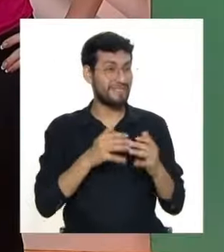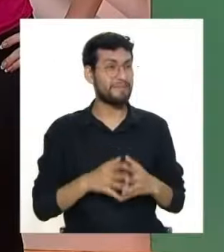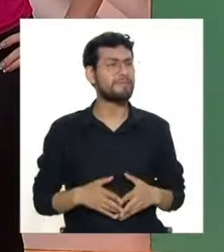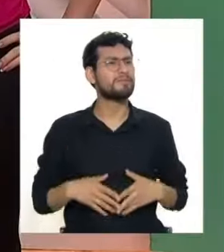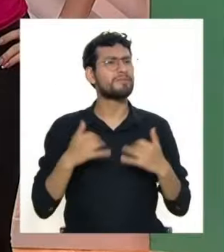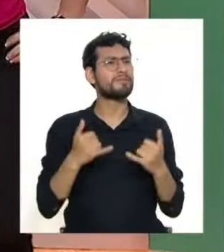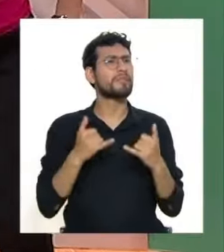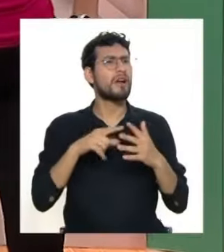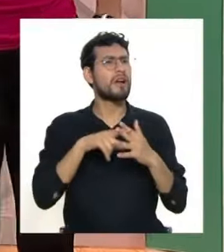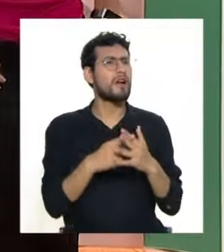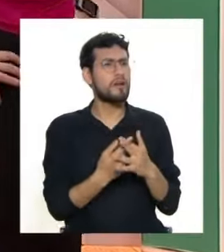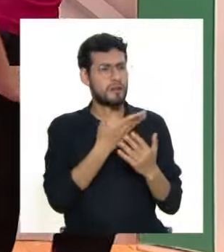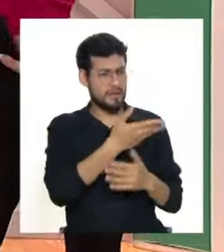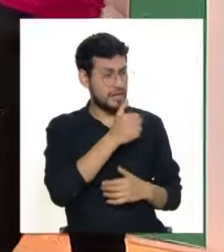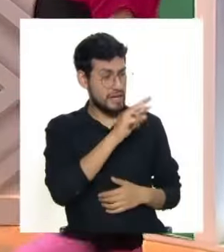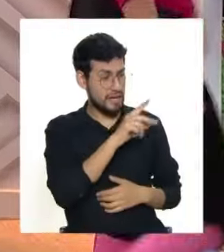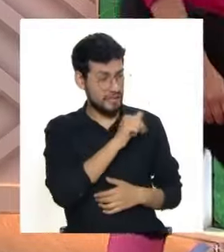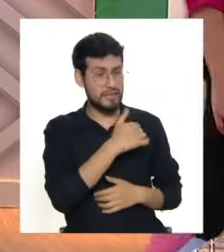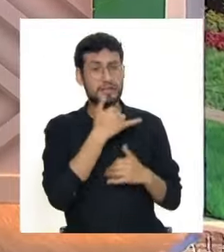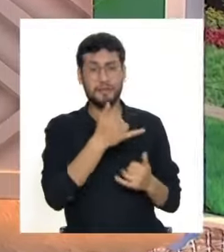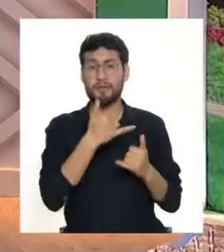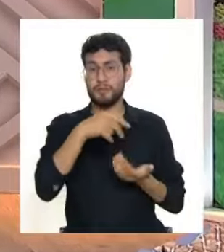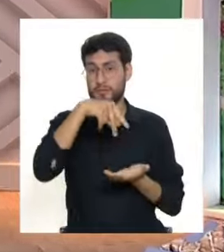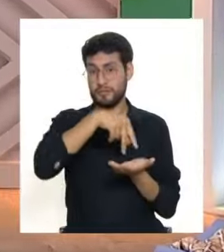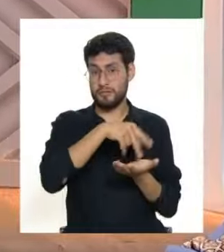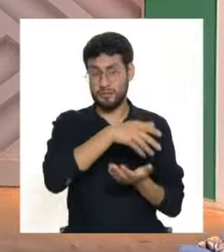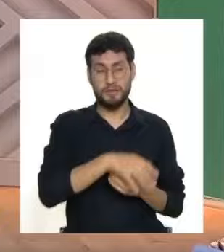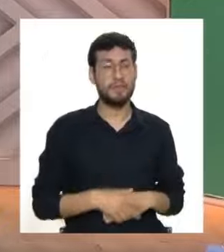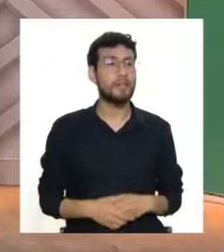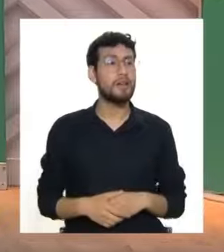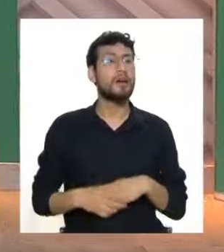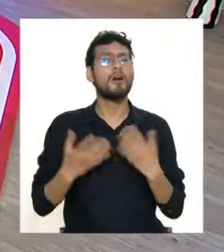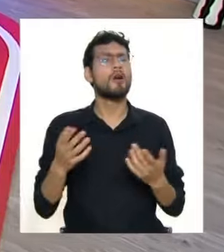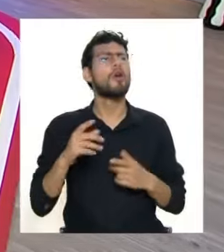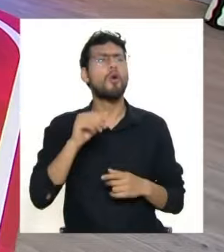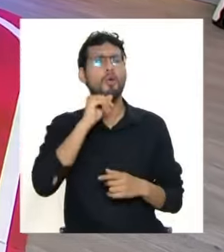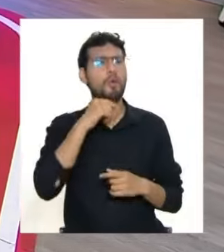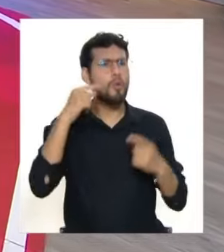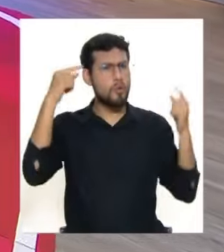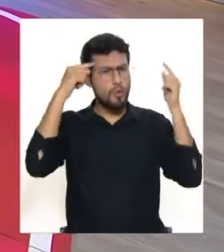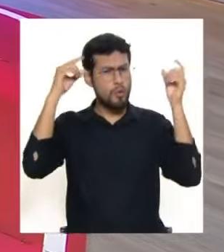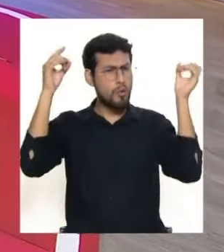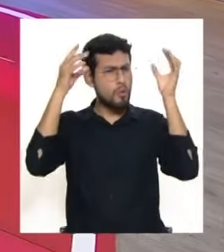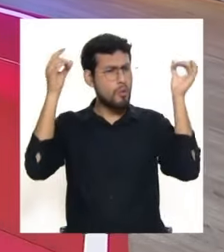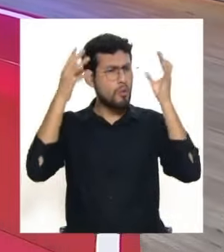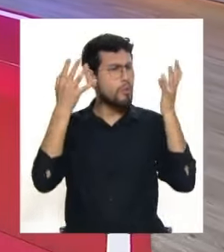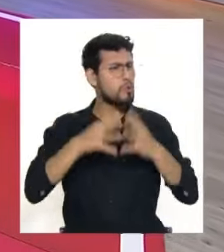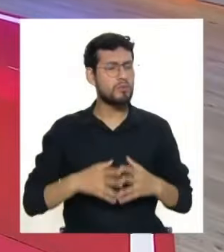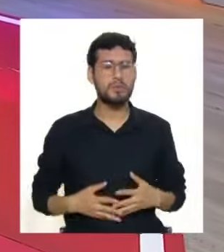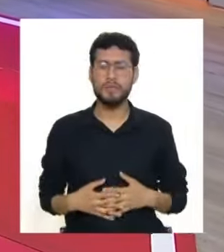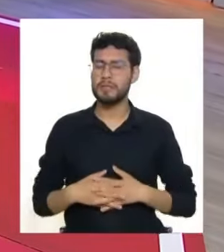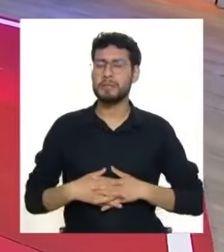Vamos a comenzar. A ver, Aranza, nos colocamos en la posición. También el dolor de cabeza puede